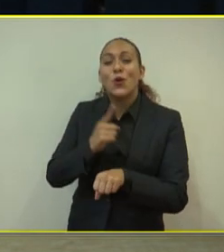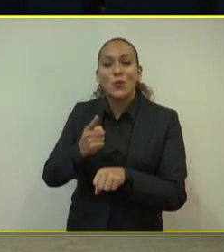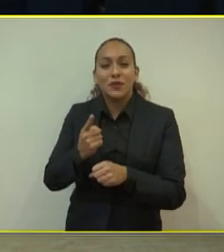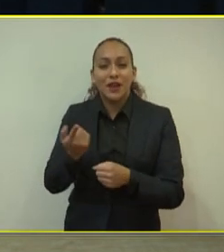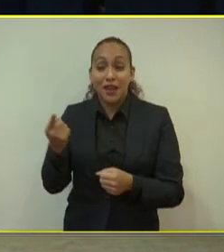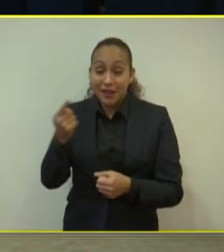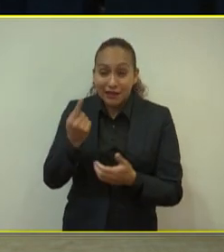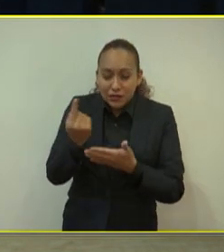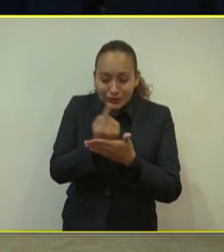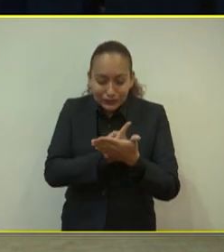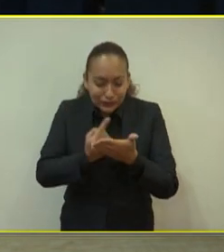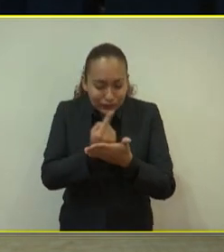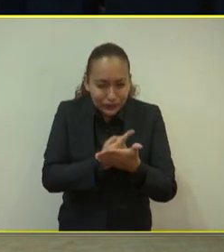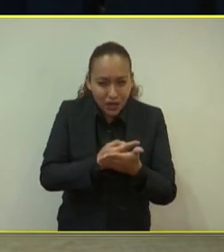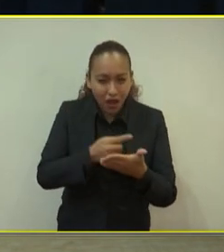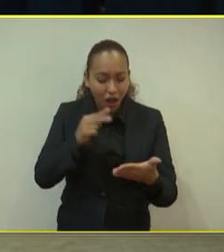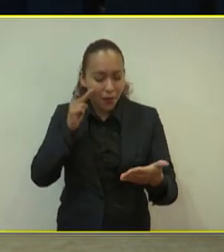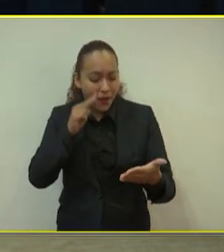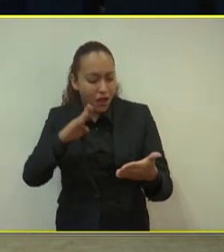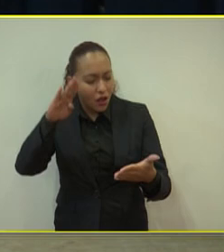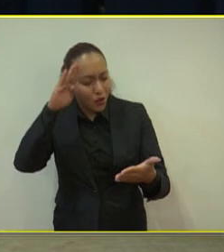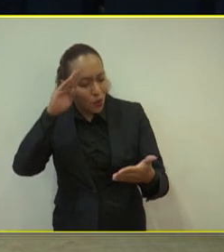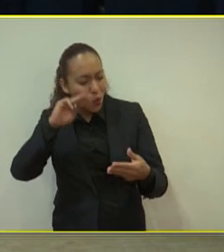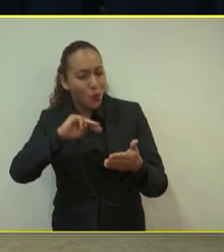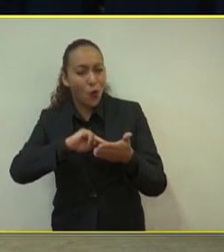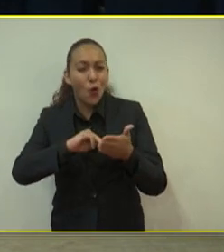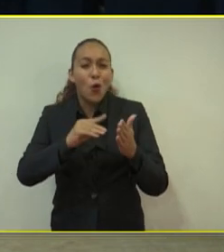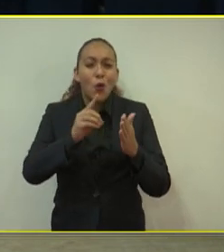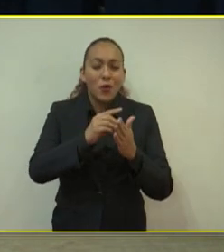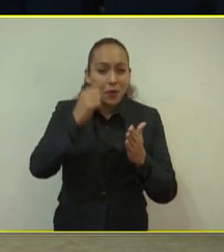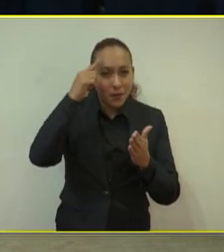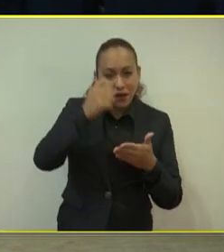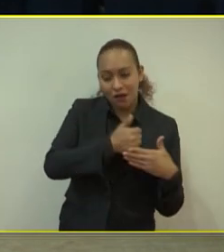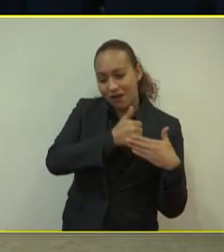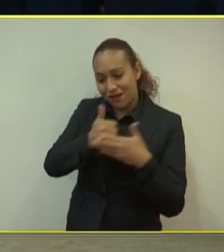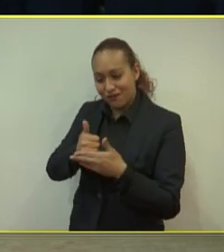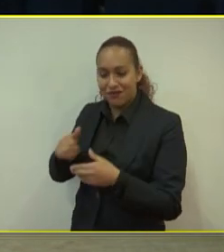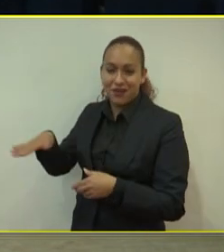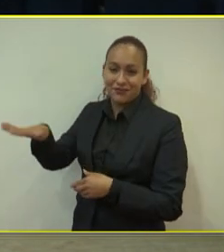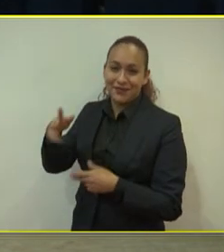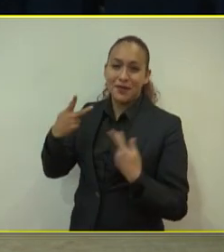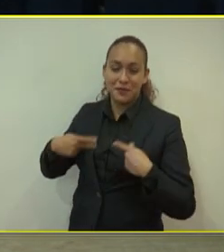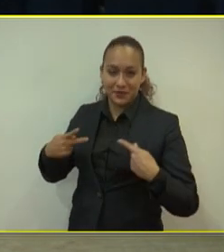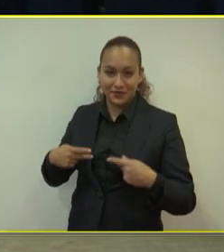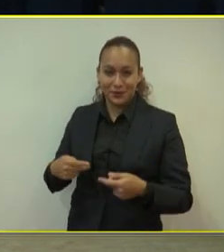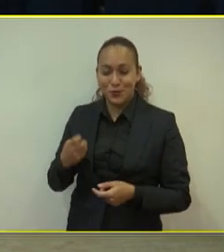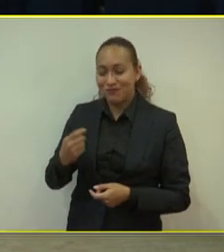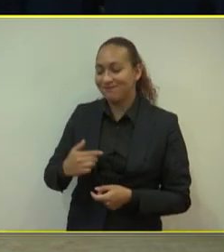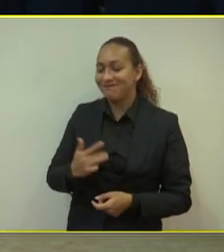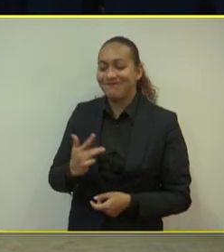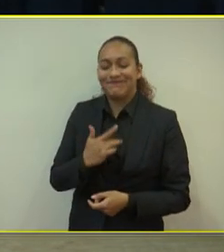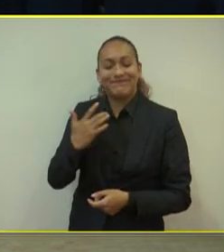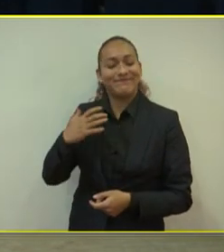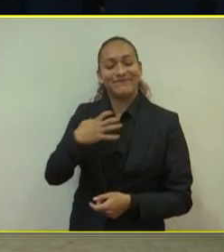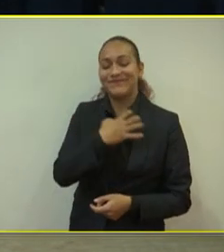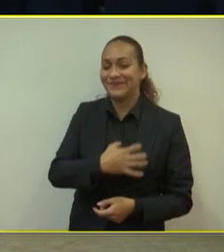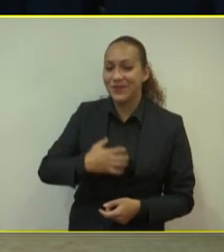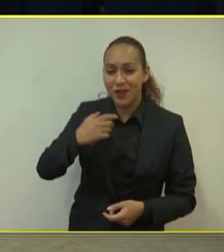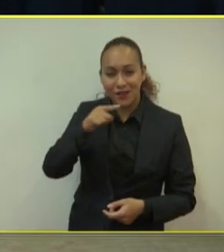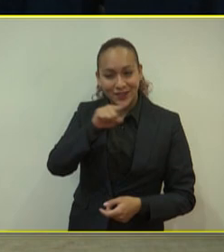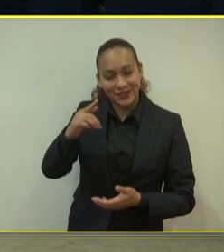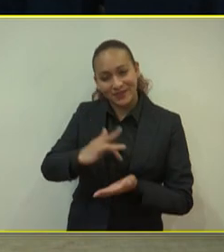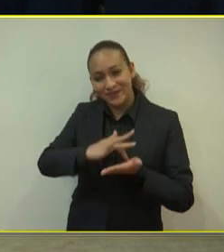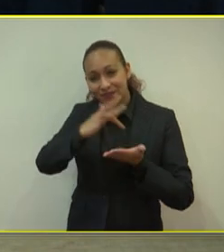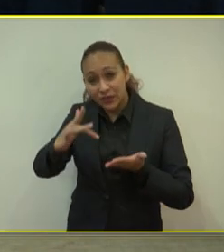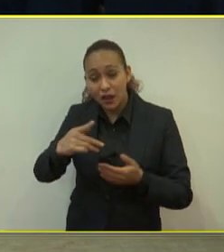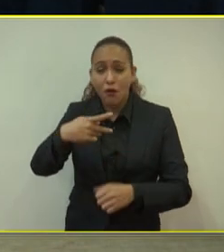una empatía muy profunda hacia la realidad del otro. Entonces, pues no me queda más que agradecerles a todos ustedes, a